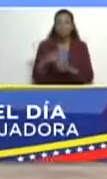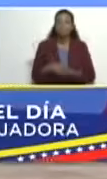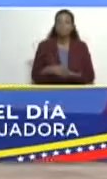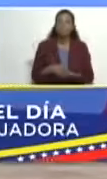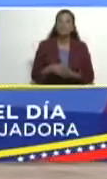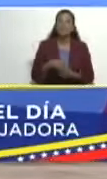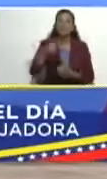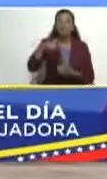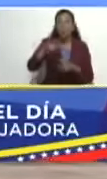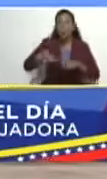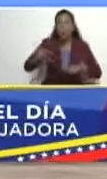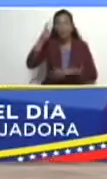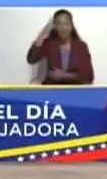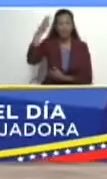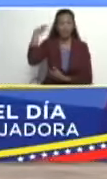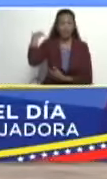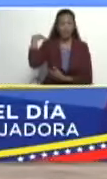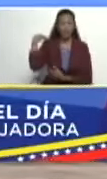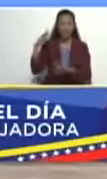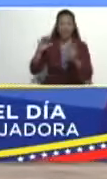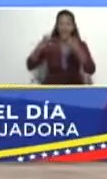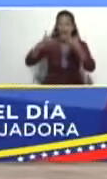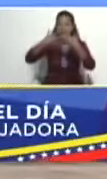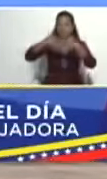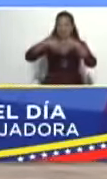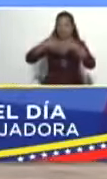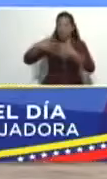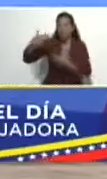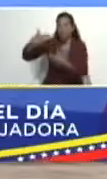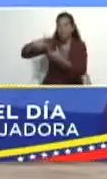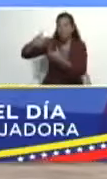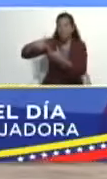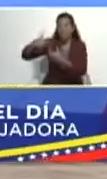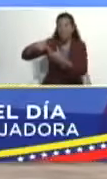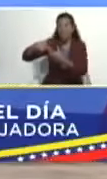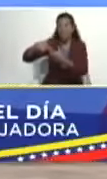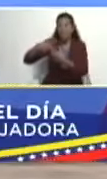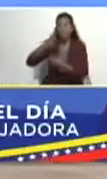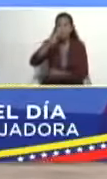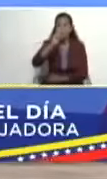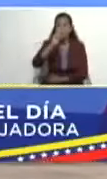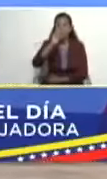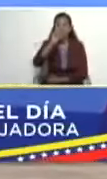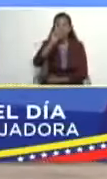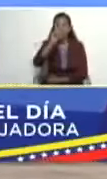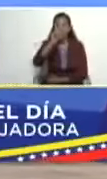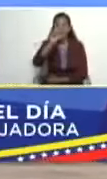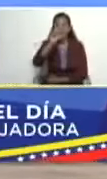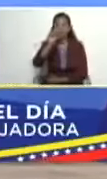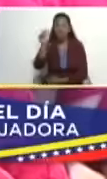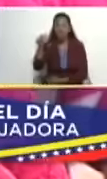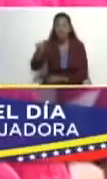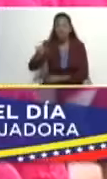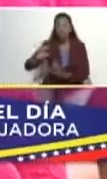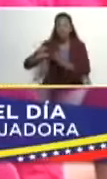Estuvimos en PDVSA hace unos días con ustedes. Y ayer arrancó una